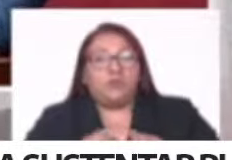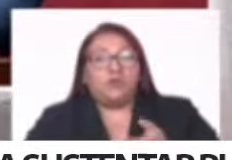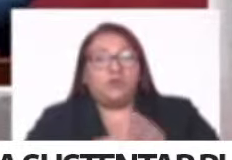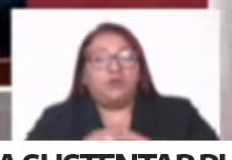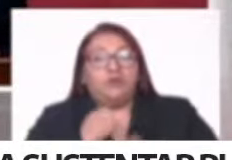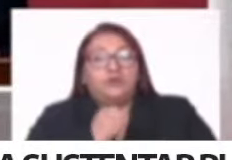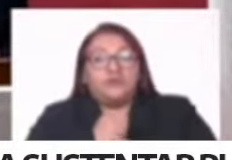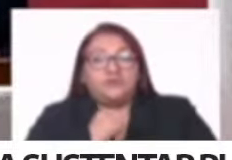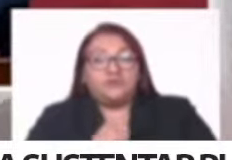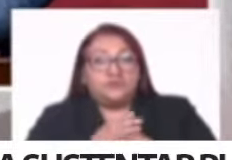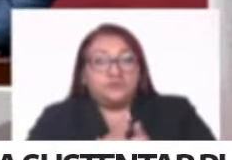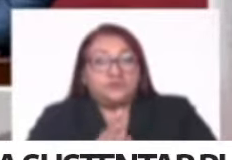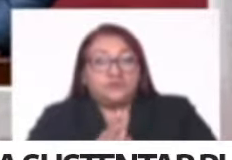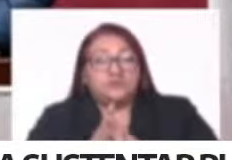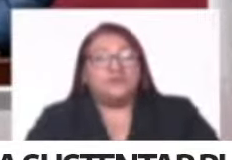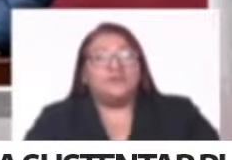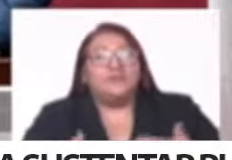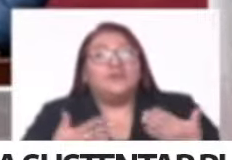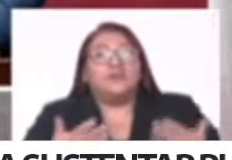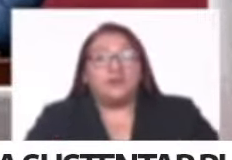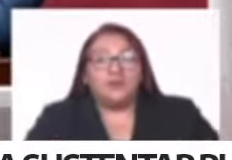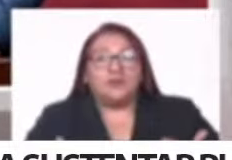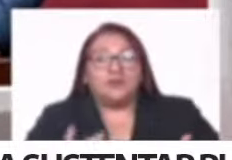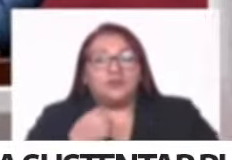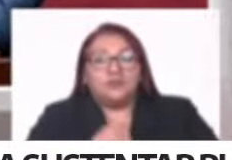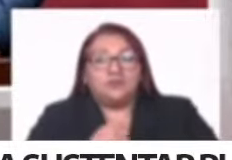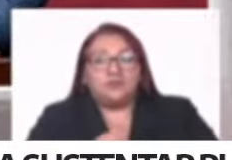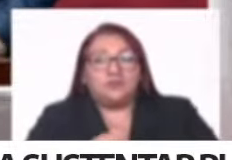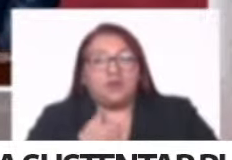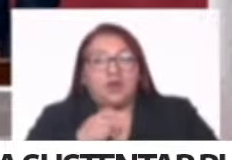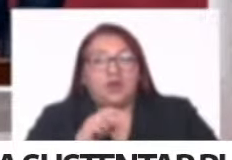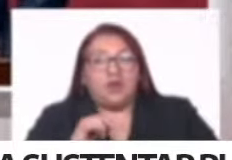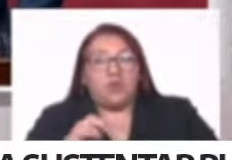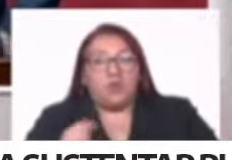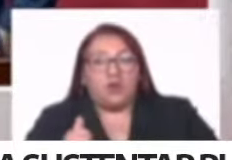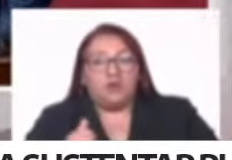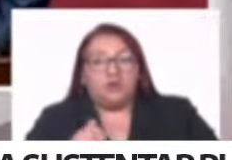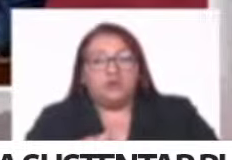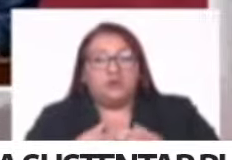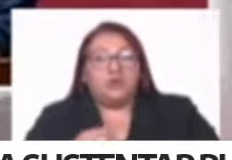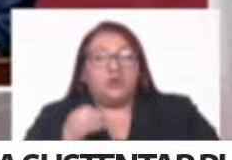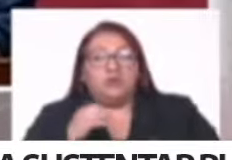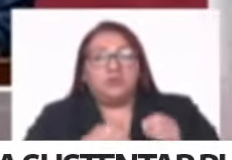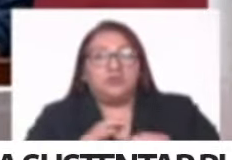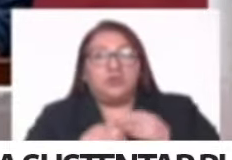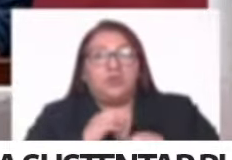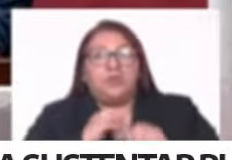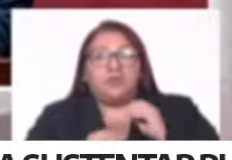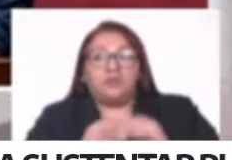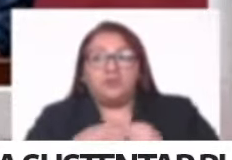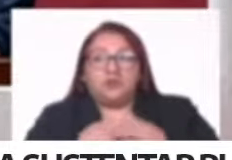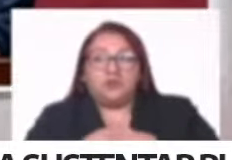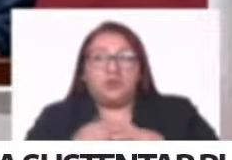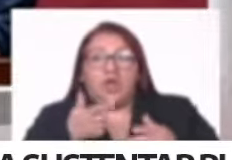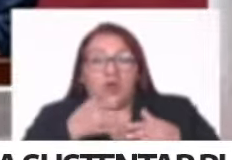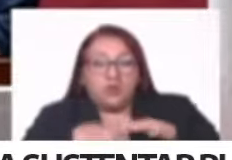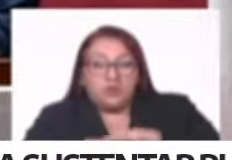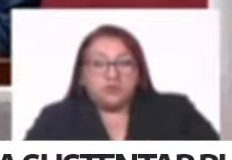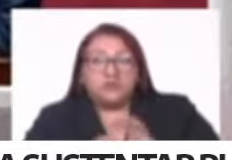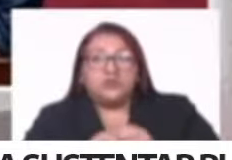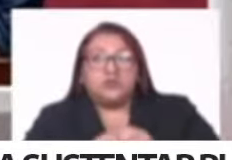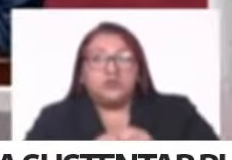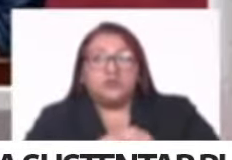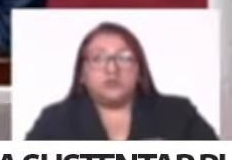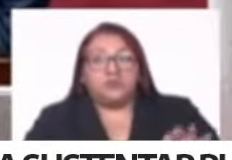corresponde a las acciones orientadas a garantizar el abastecimiento de agua potable, la implementación y mantenimiento del alcantarillado sanitario